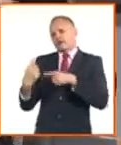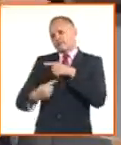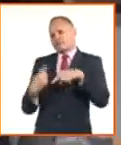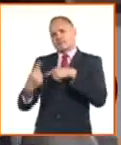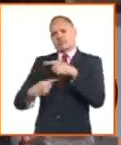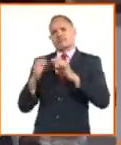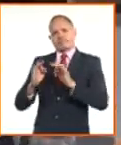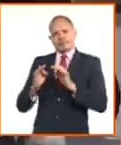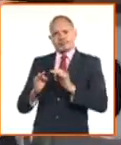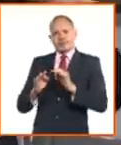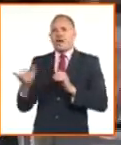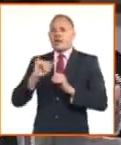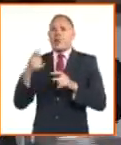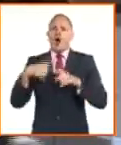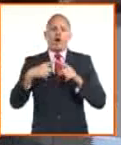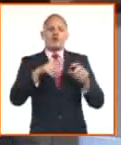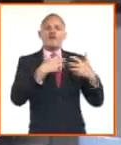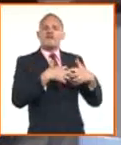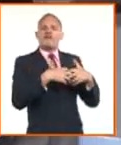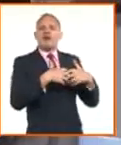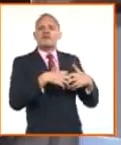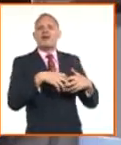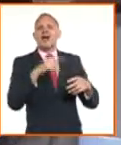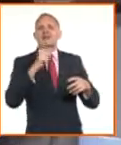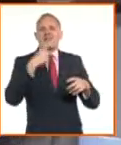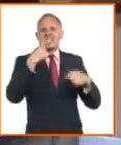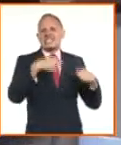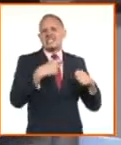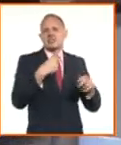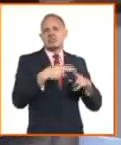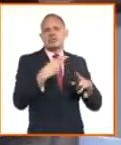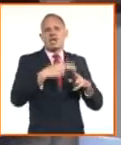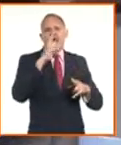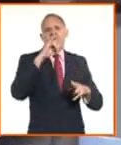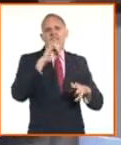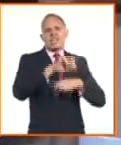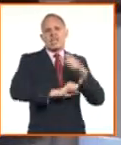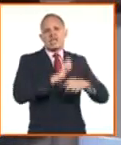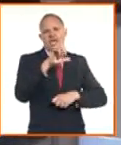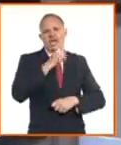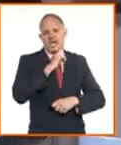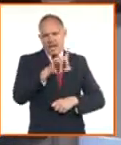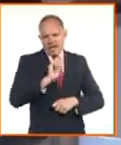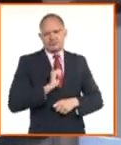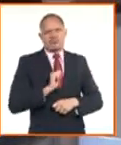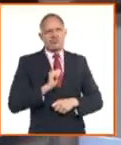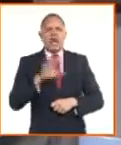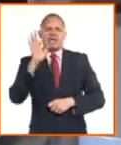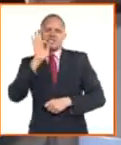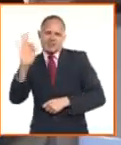el níquel, y así lo es la exportación de ron, así lo es la exportación del tabaco. El tipo de cambio de equilibrio del que estamos hablando